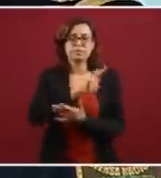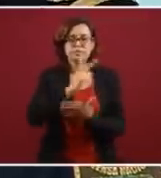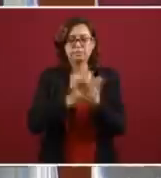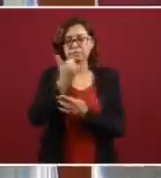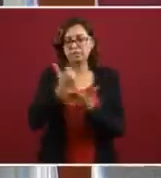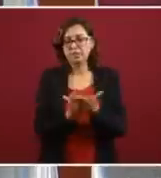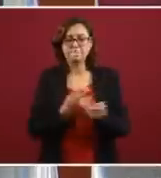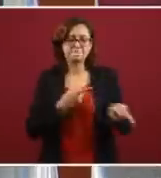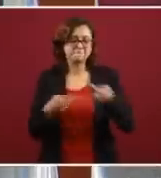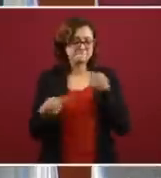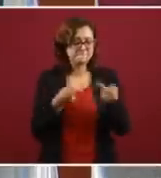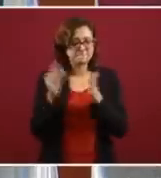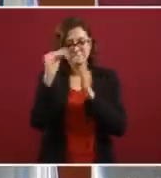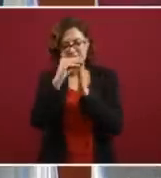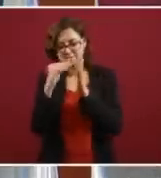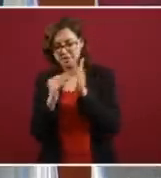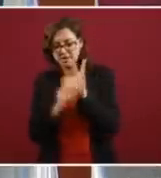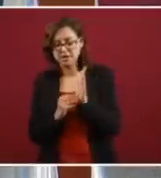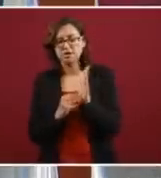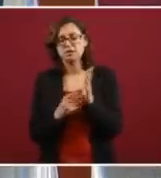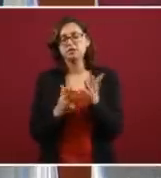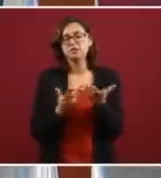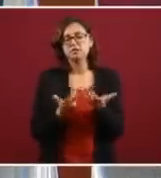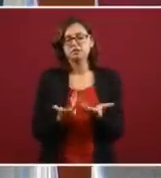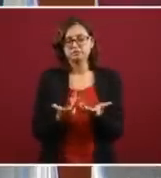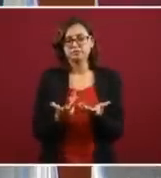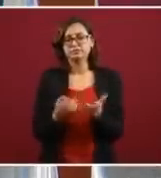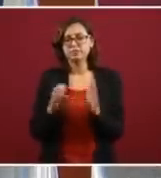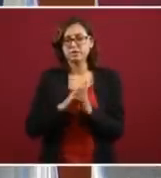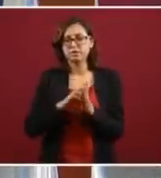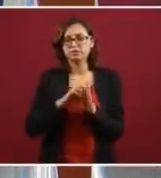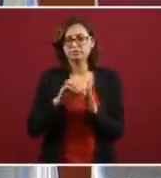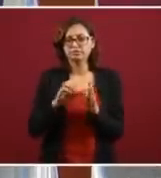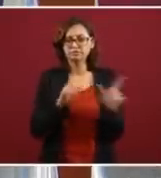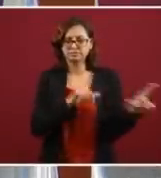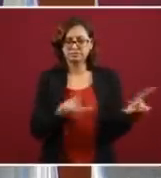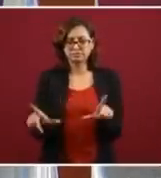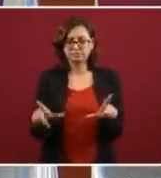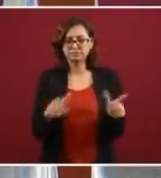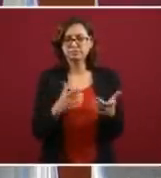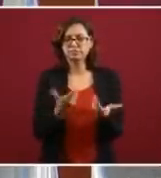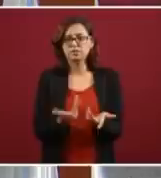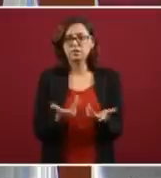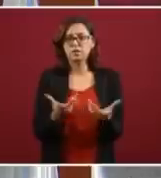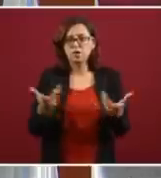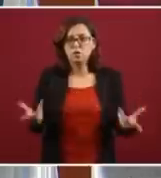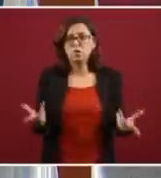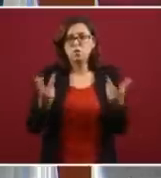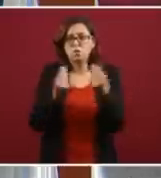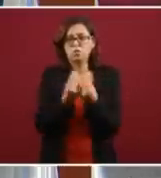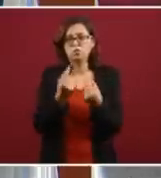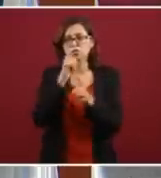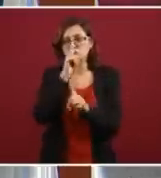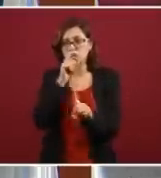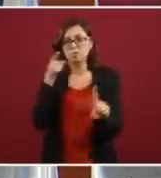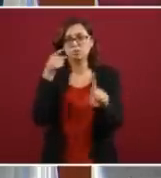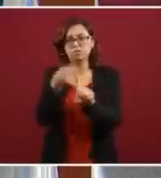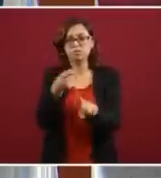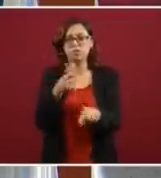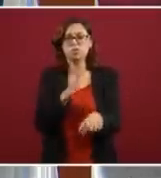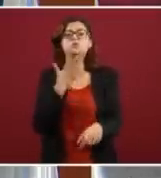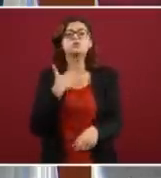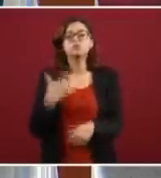proyectos, planes, como el que tenemos adelante, por favor, el Plan Conjunto para combatir el robo